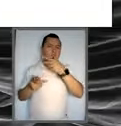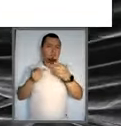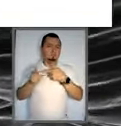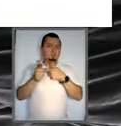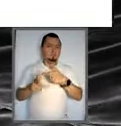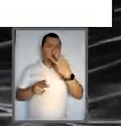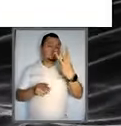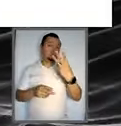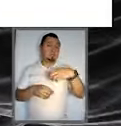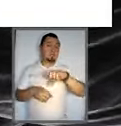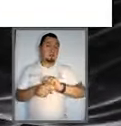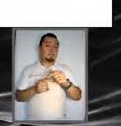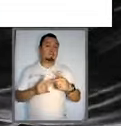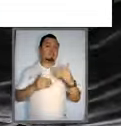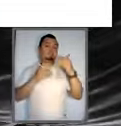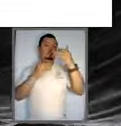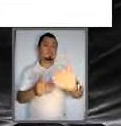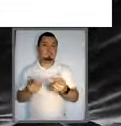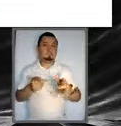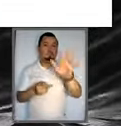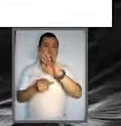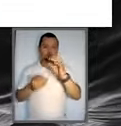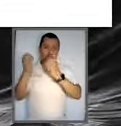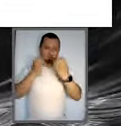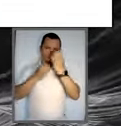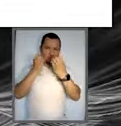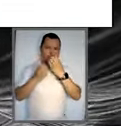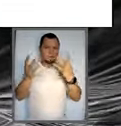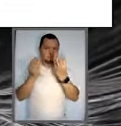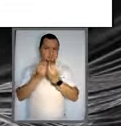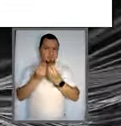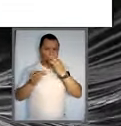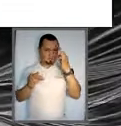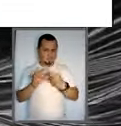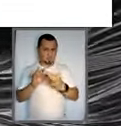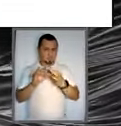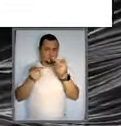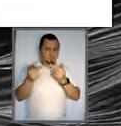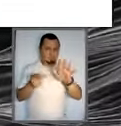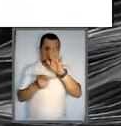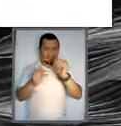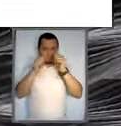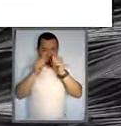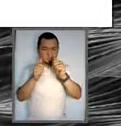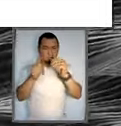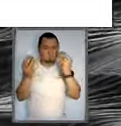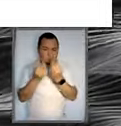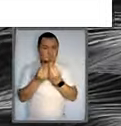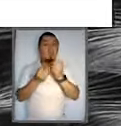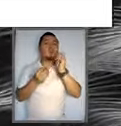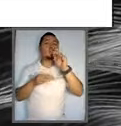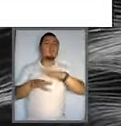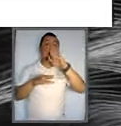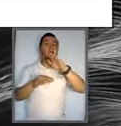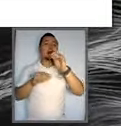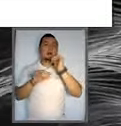dedicar hasta 3 semanas, que es lo que estimamos, para una regularización concreta en la que estamos haciendo contenidos que no solo sirven